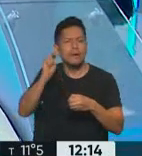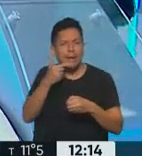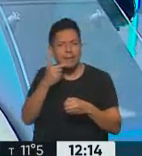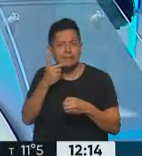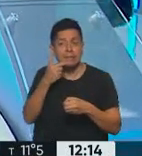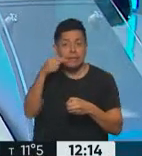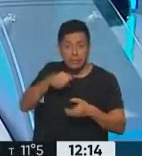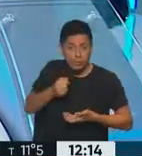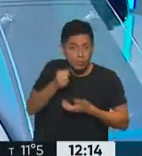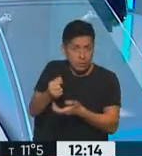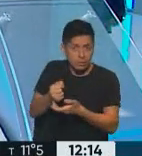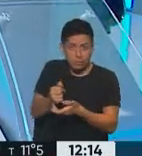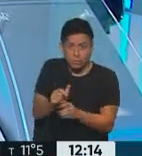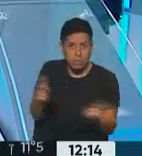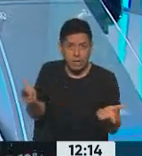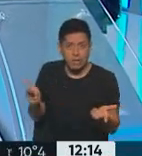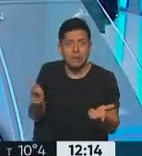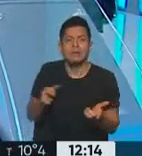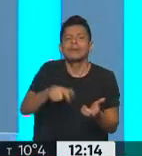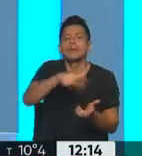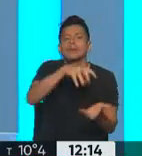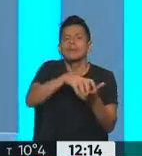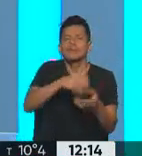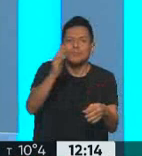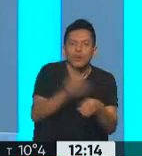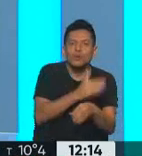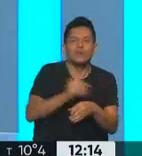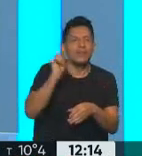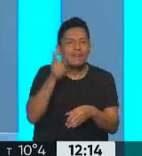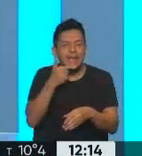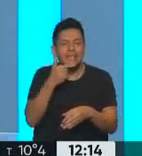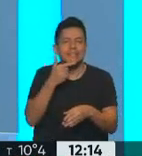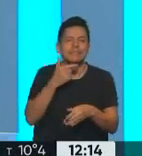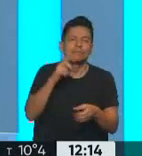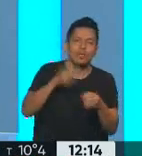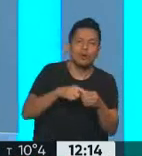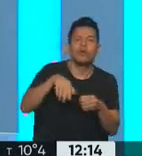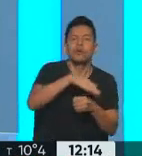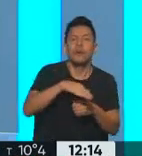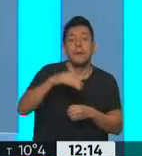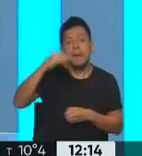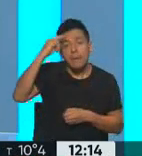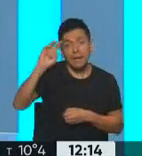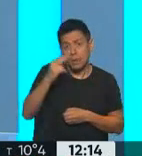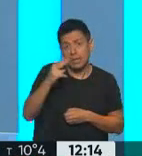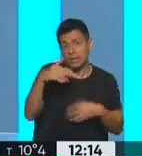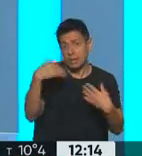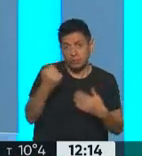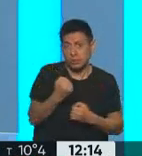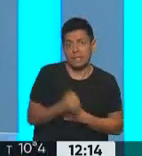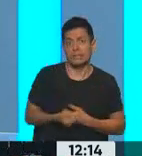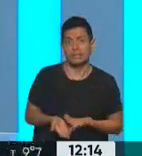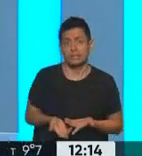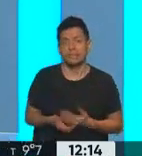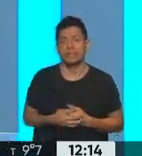las petroleras para producir gas y petróleo, por ejemplo, en Vaca Muerta, que también son muy importantes. Y ahí es donde